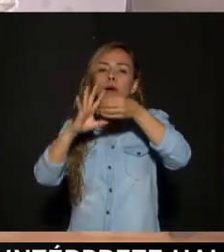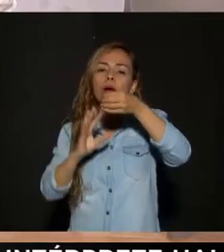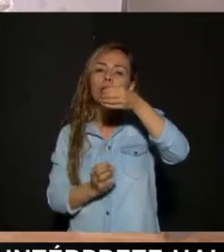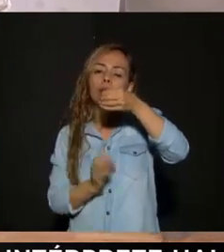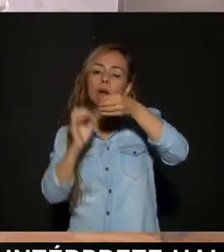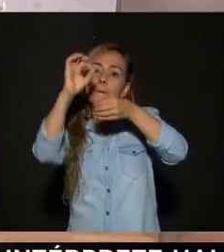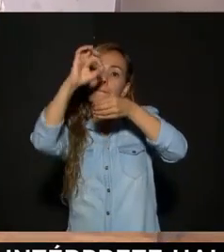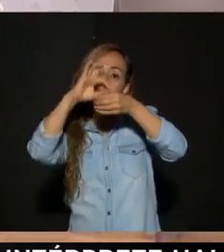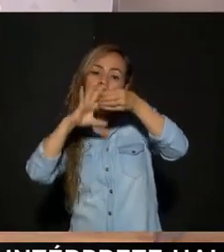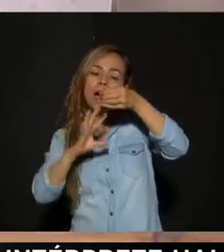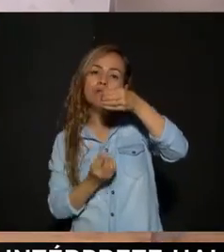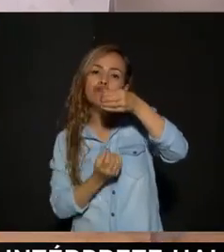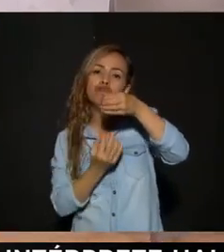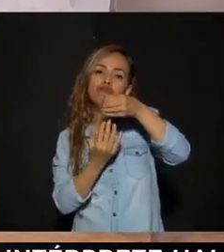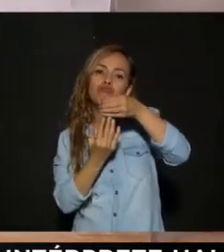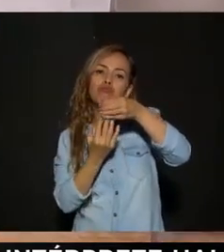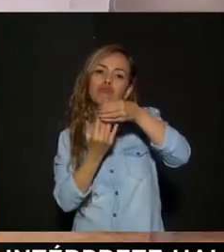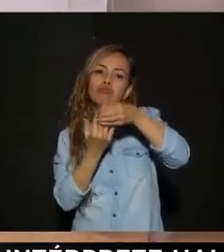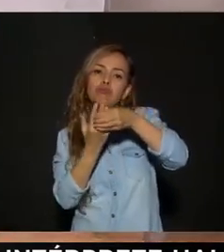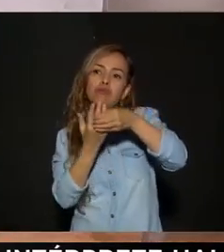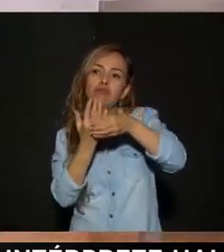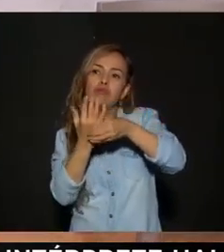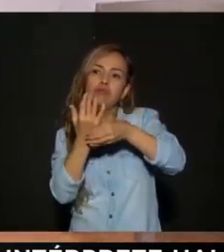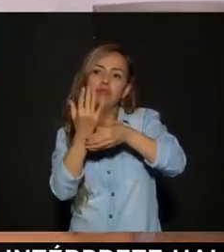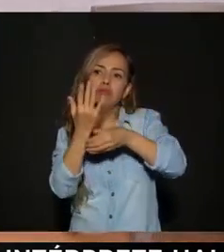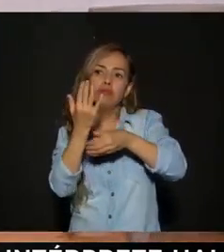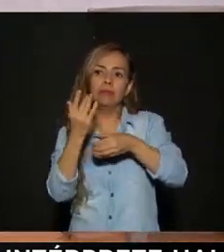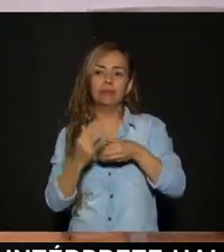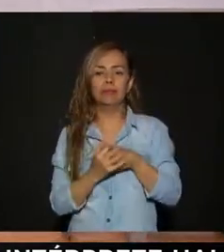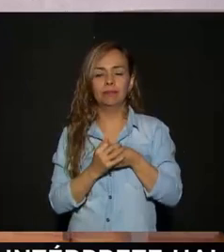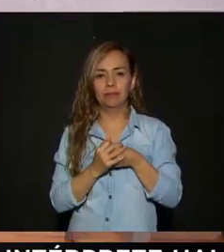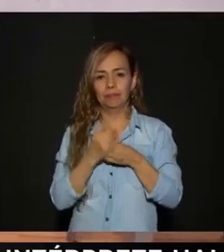Entonces, acá es donde está la magia. Acá es donde está la magia. Corramos. Ahí está.